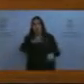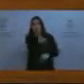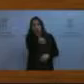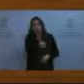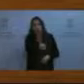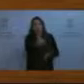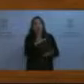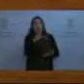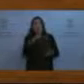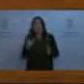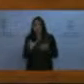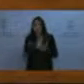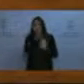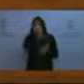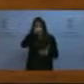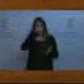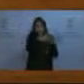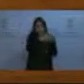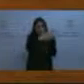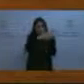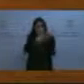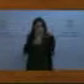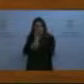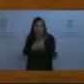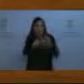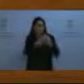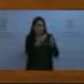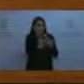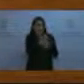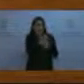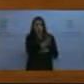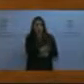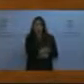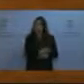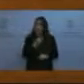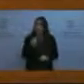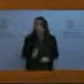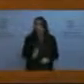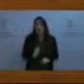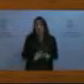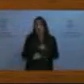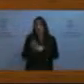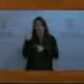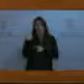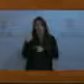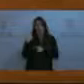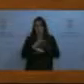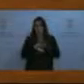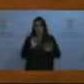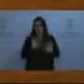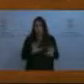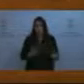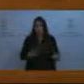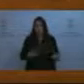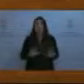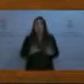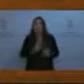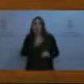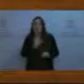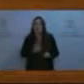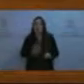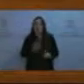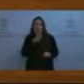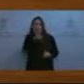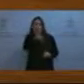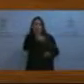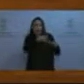han expuesto hoy por parte del grupo proponente son las mismas que hace 1 año. Lo que sí parece es que se han dado